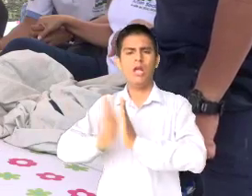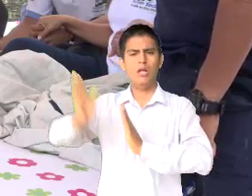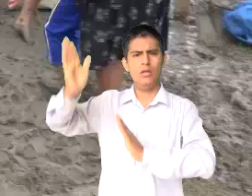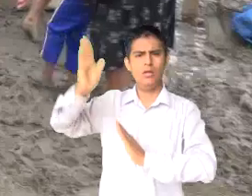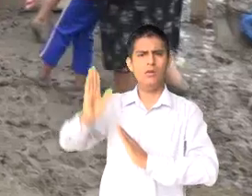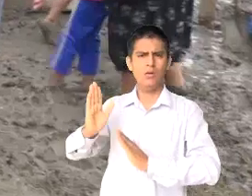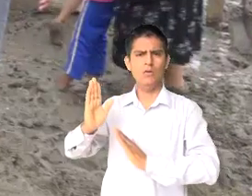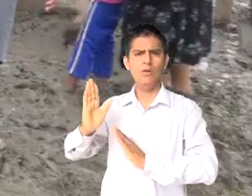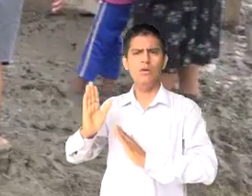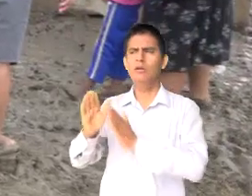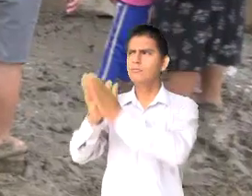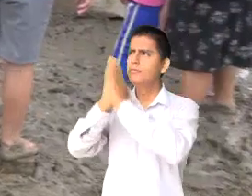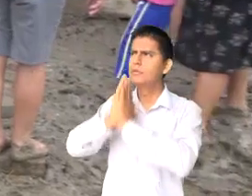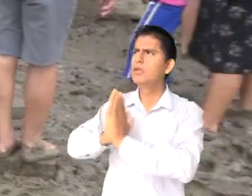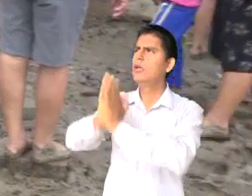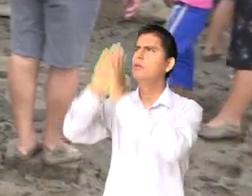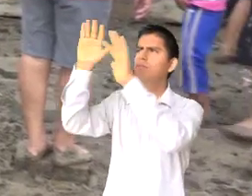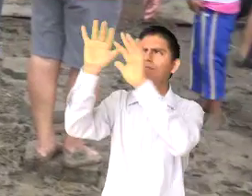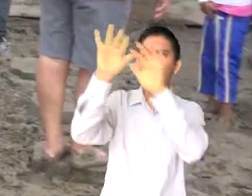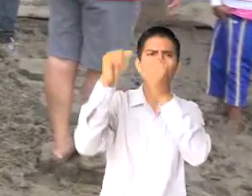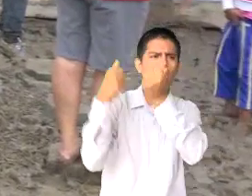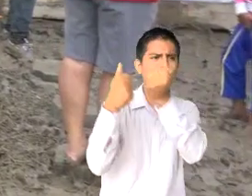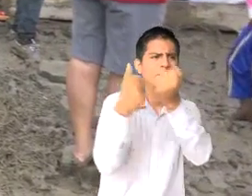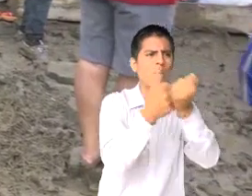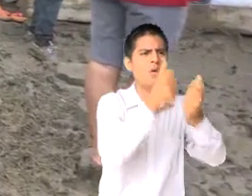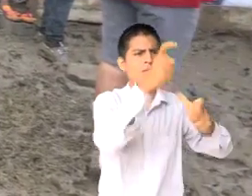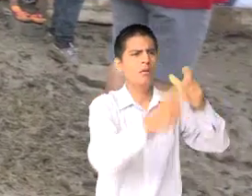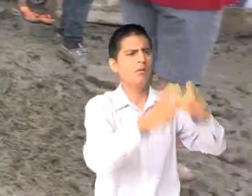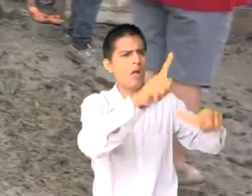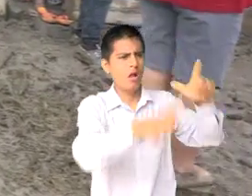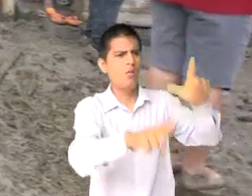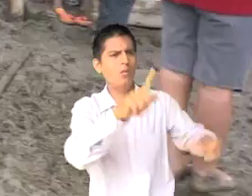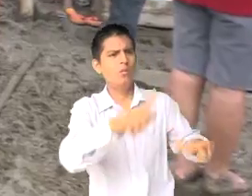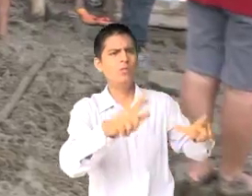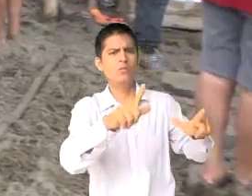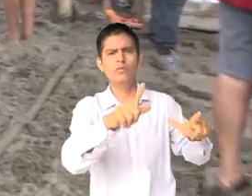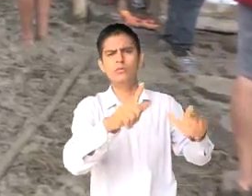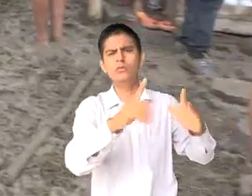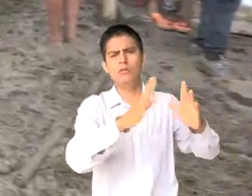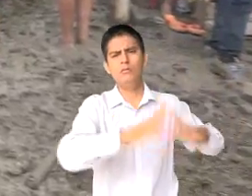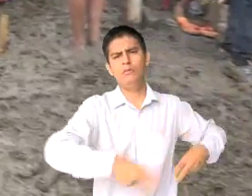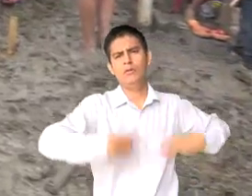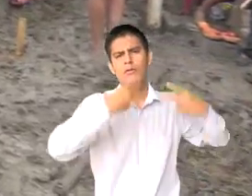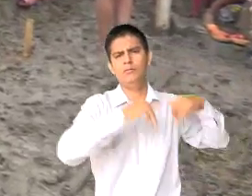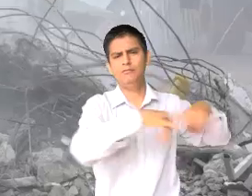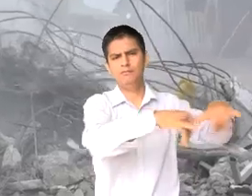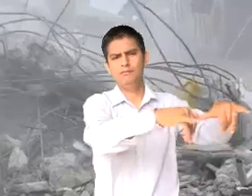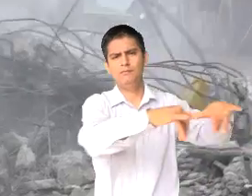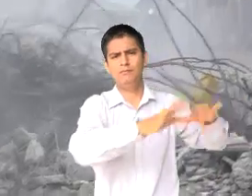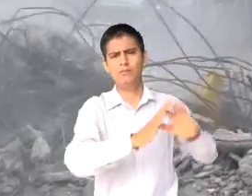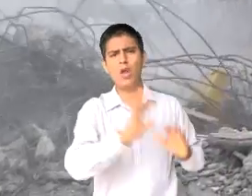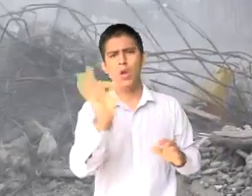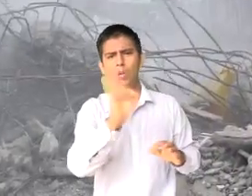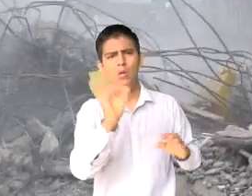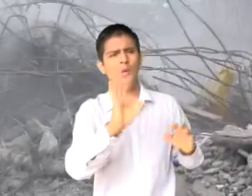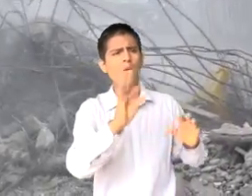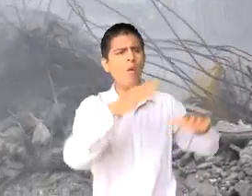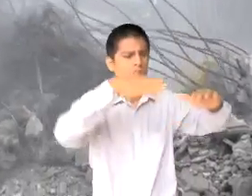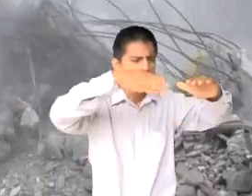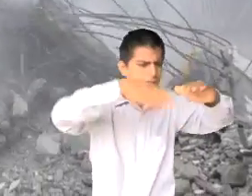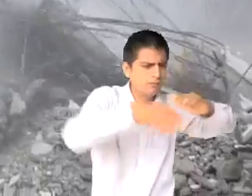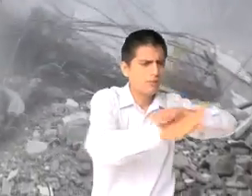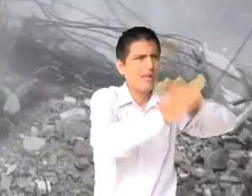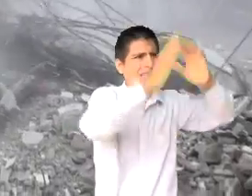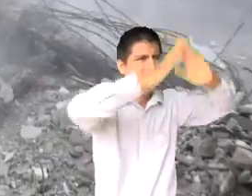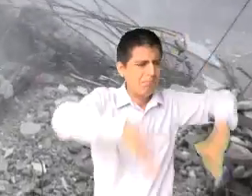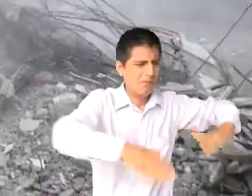Todopoderoso, suplicando misericordia para quienes aún mantenían con vida en albergues improvisados, o quizá bajo toneladas de